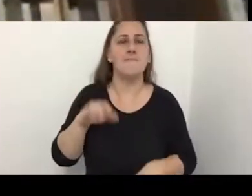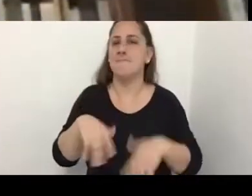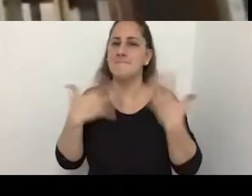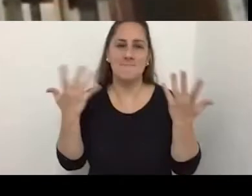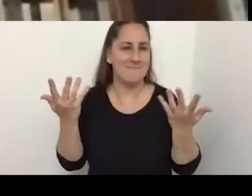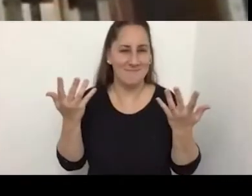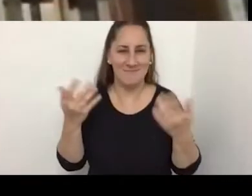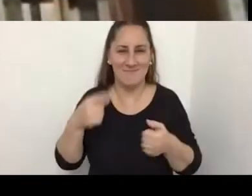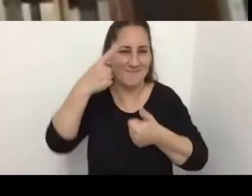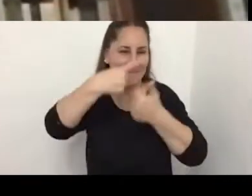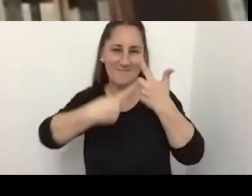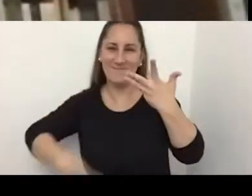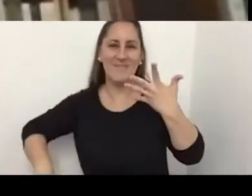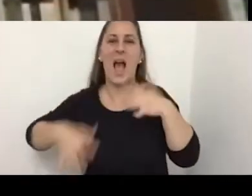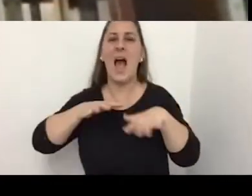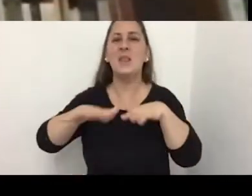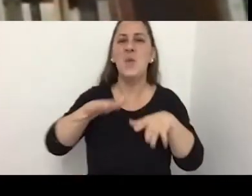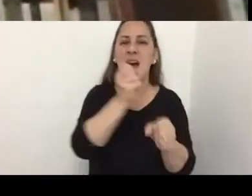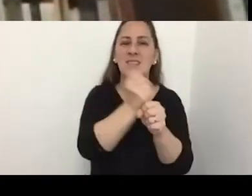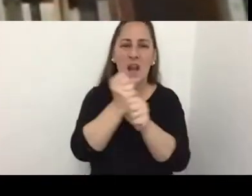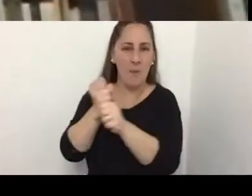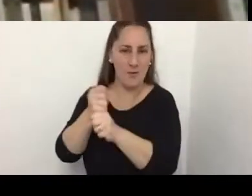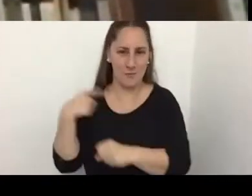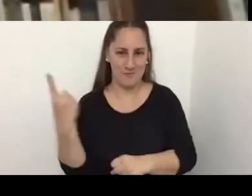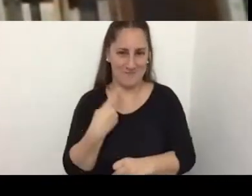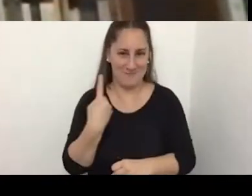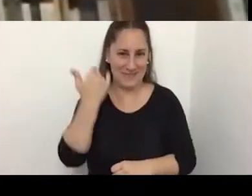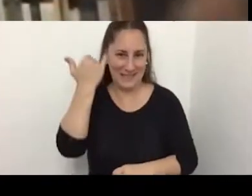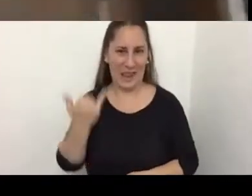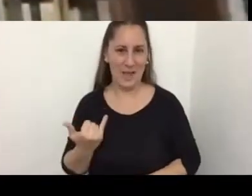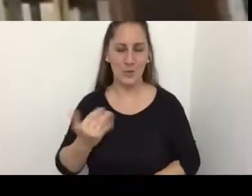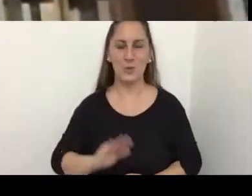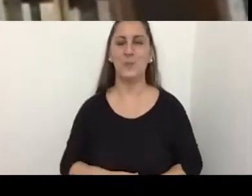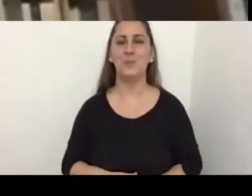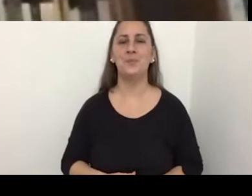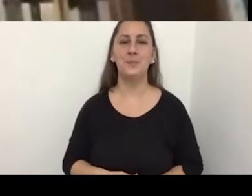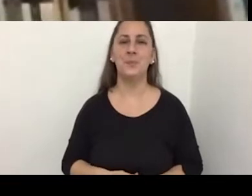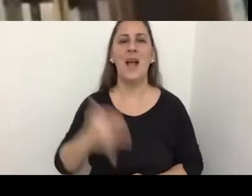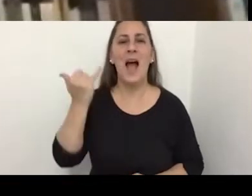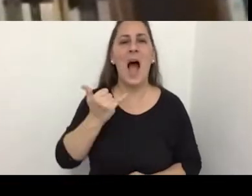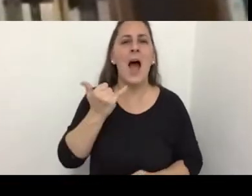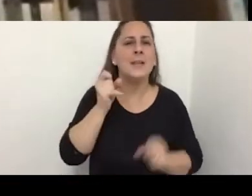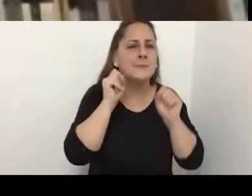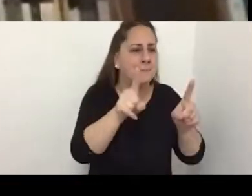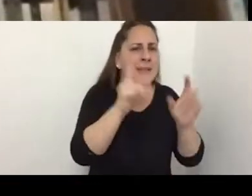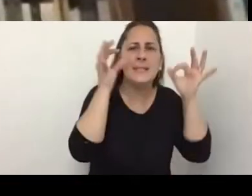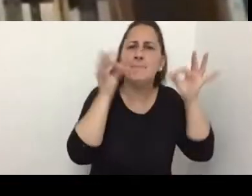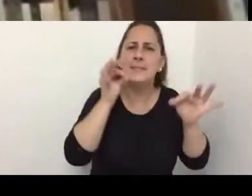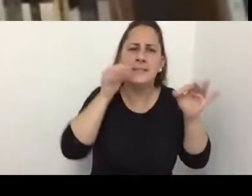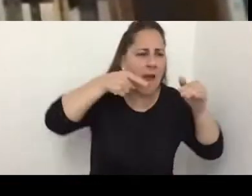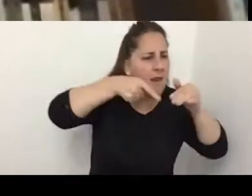todas las diversas actividades que tenemos. Hay especificidades